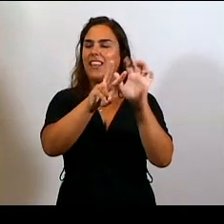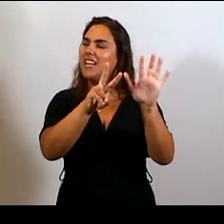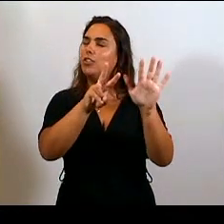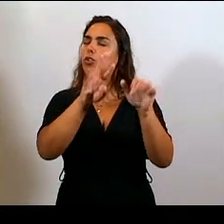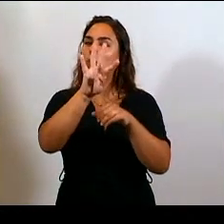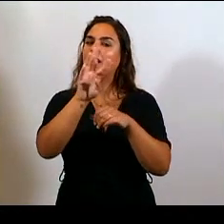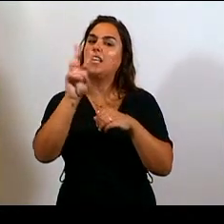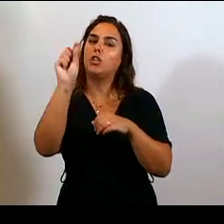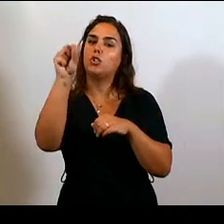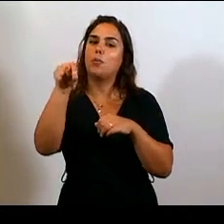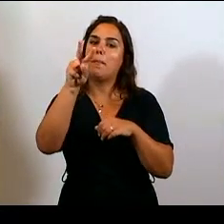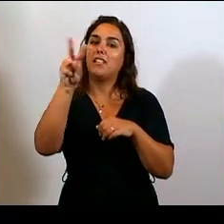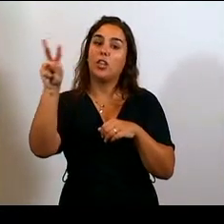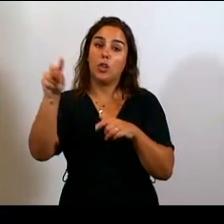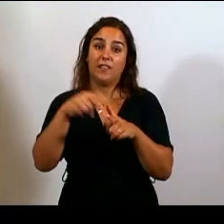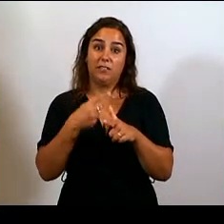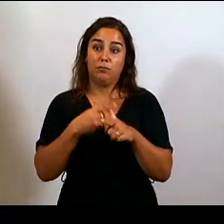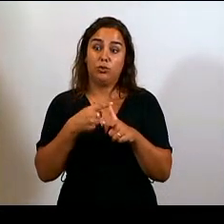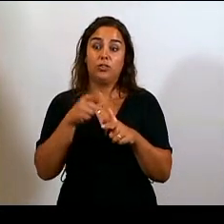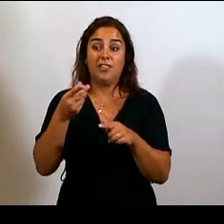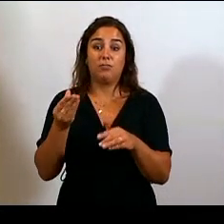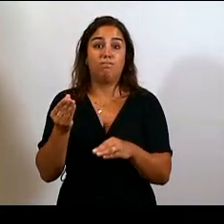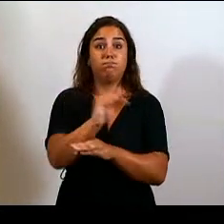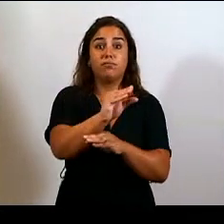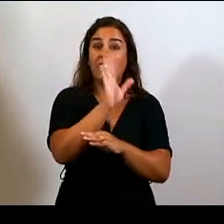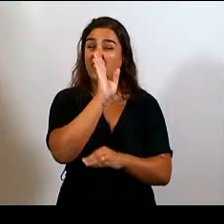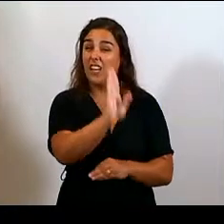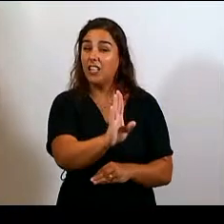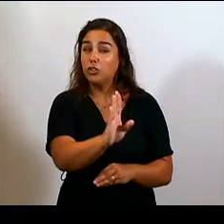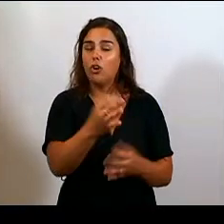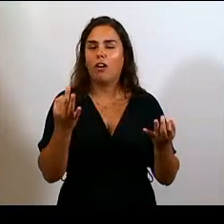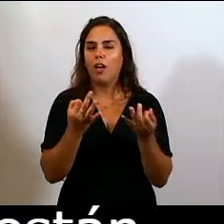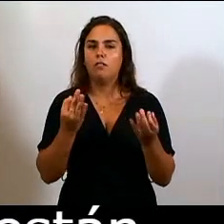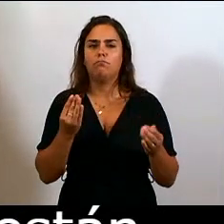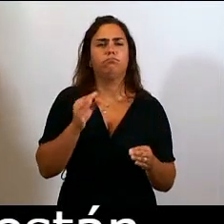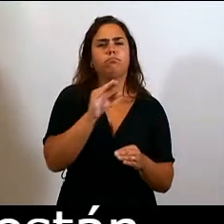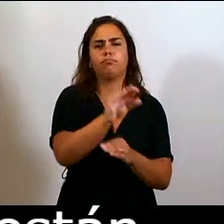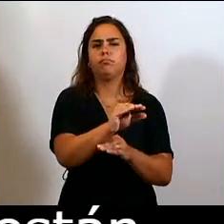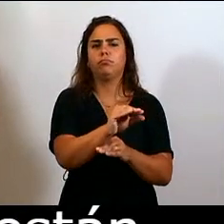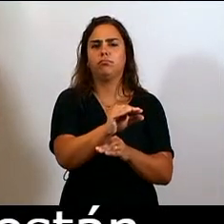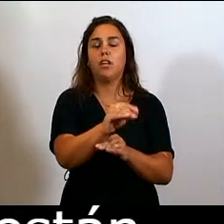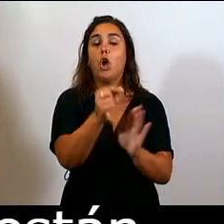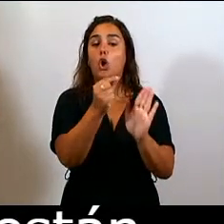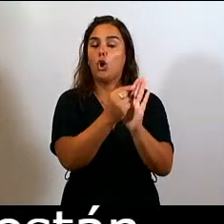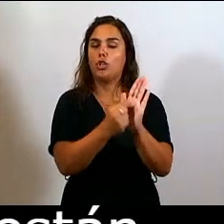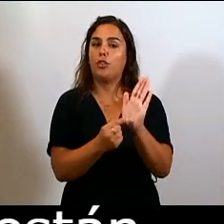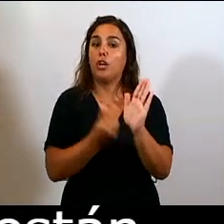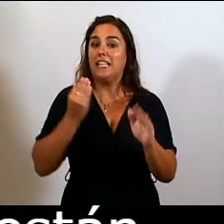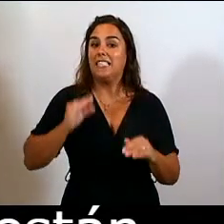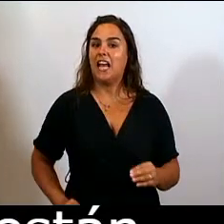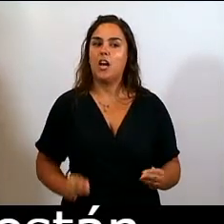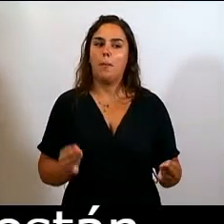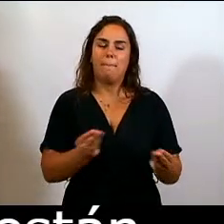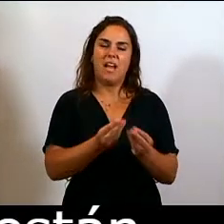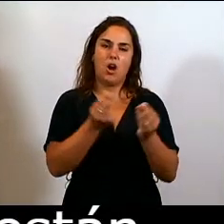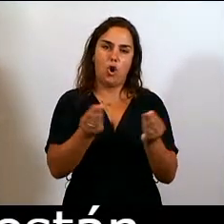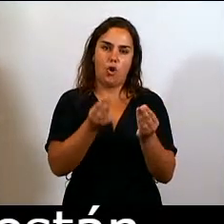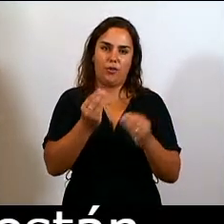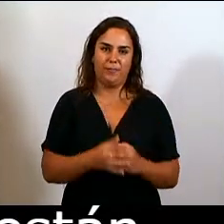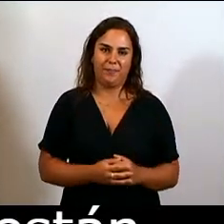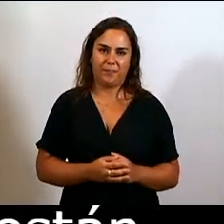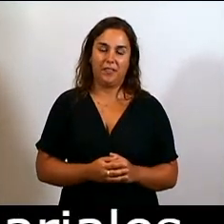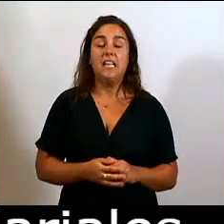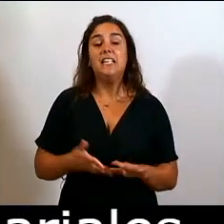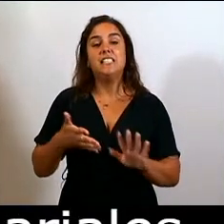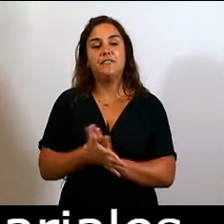19.567.742,22 céntimos de euro están destinados a financiar las mejoras de las condiciones salariales. Supone